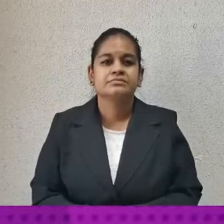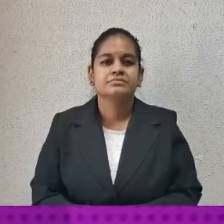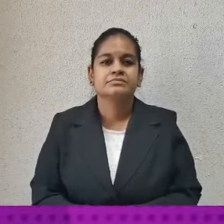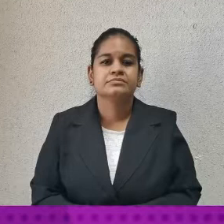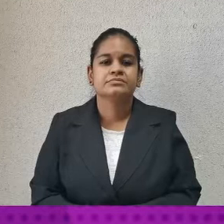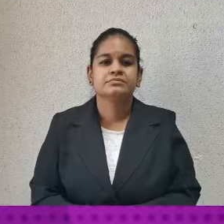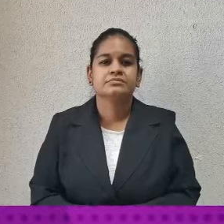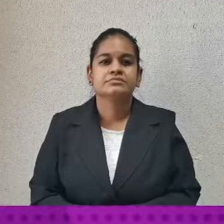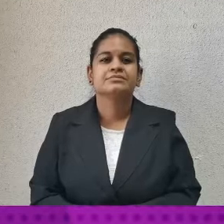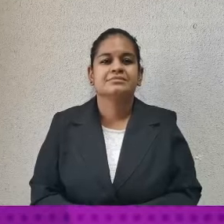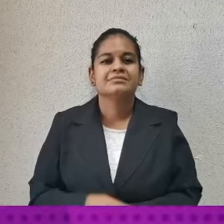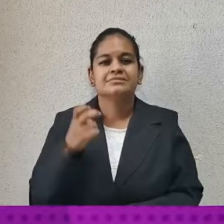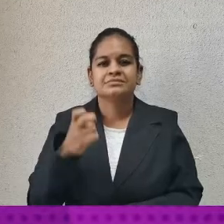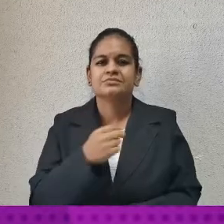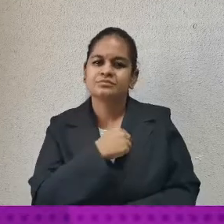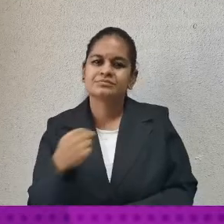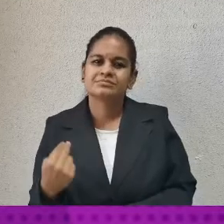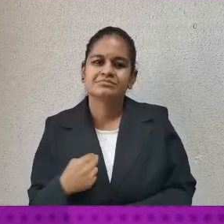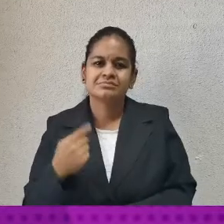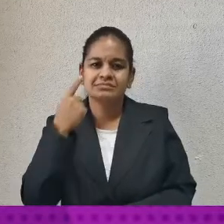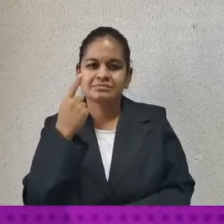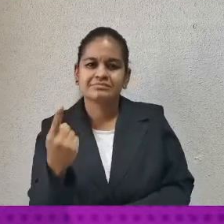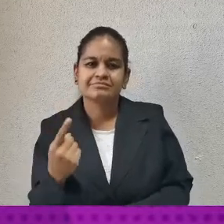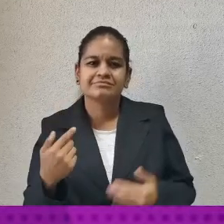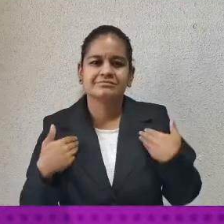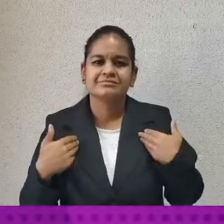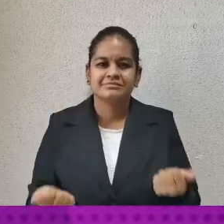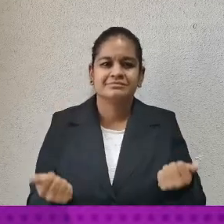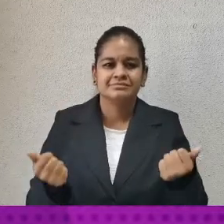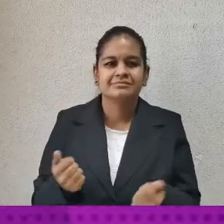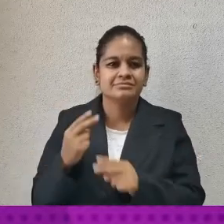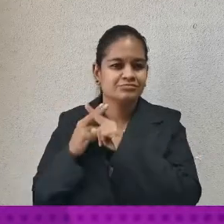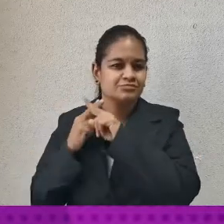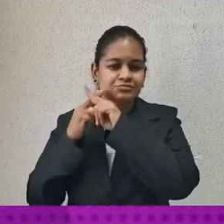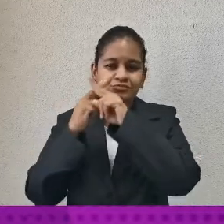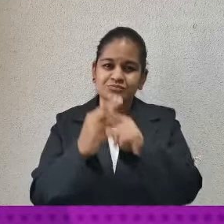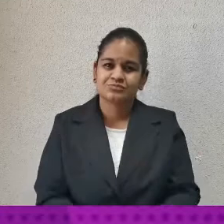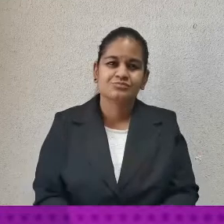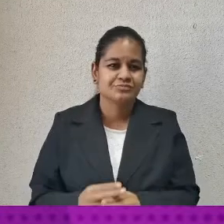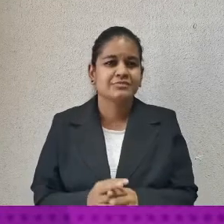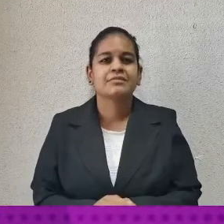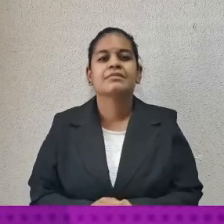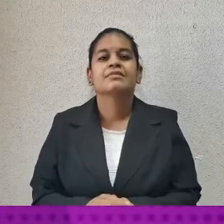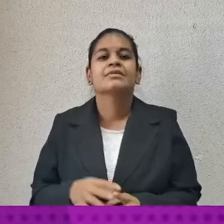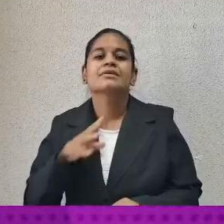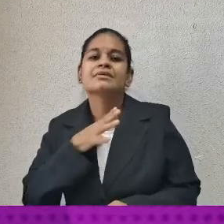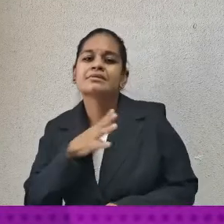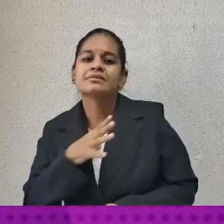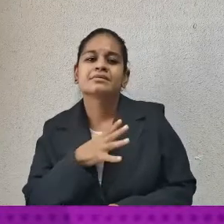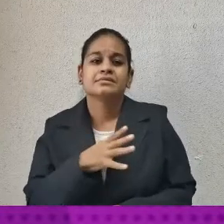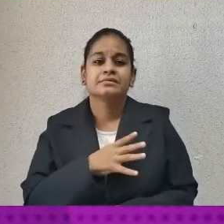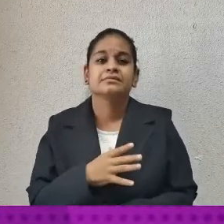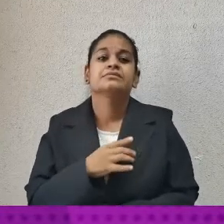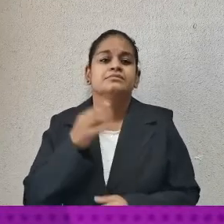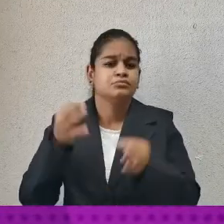Entonces, bajo esa dinámica, como podremos observar, tenemos ya una historia de larga data en este proceso